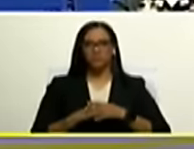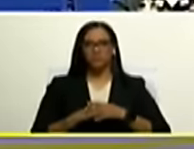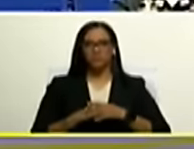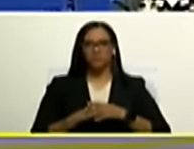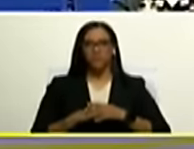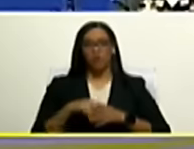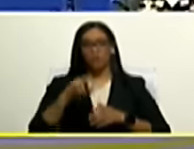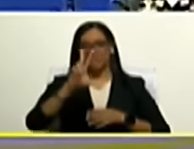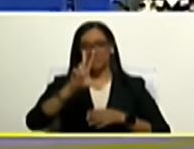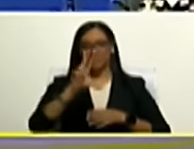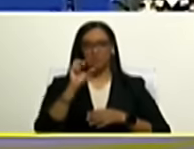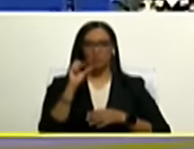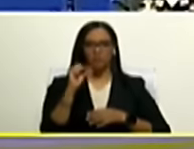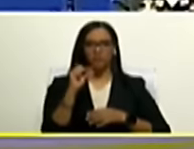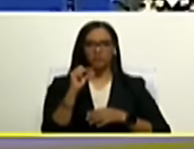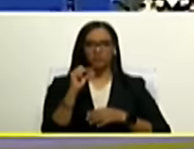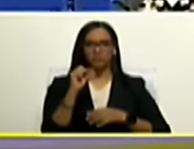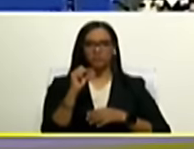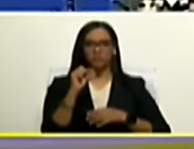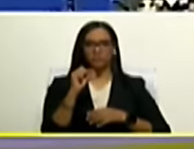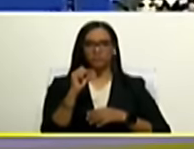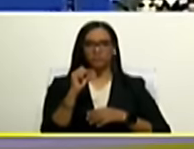Un tercer momento,